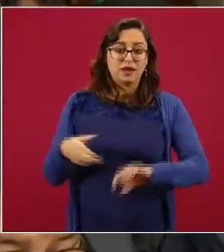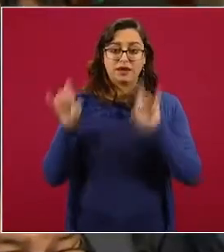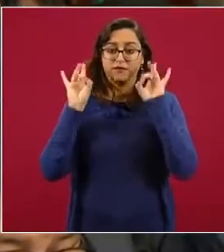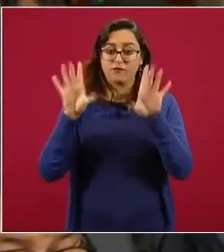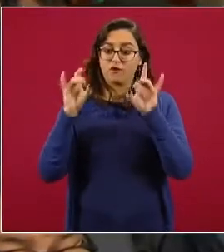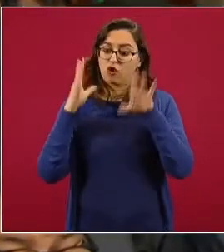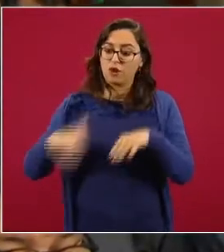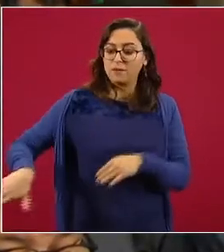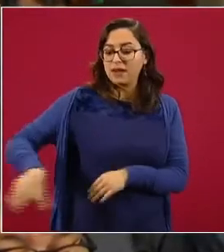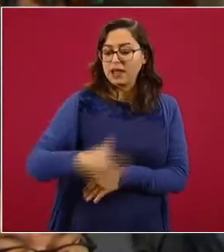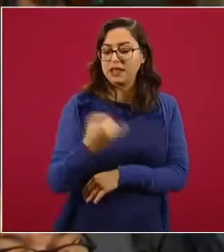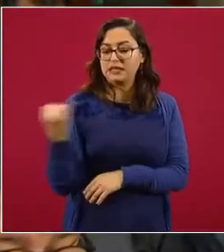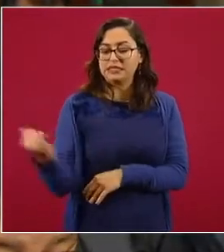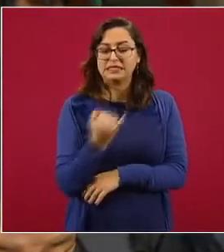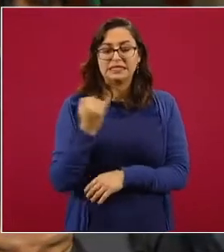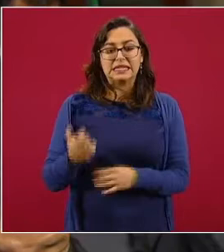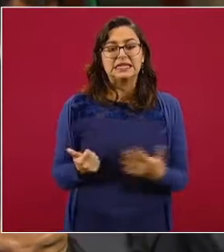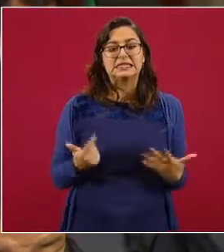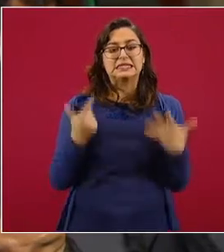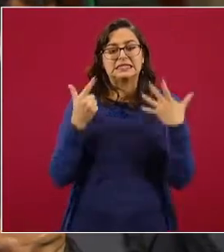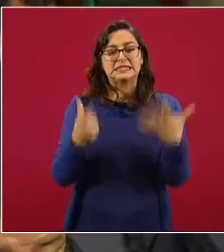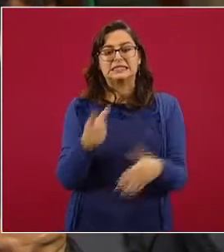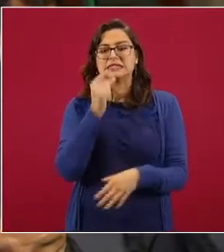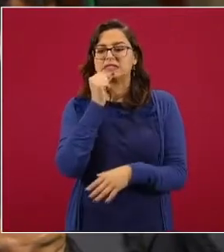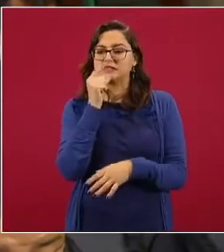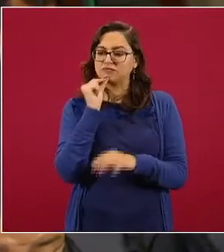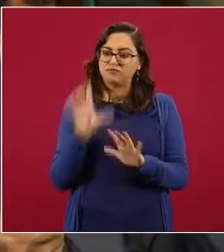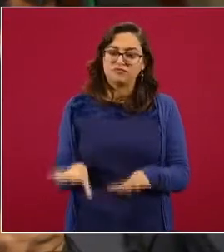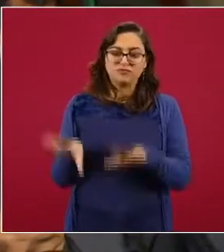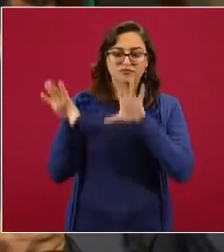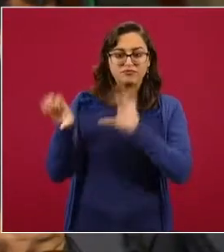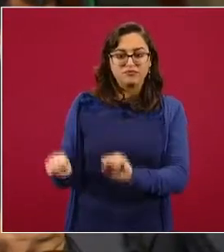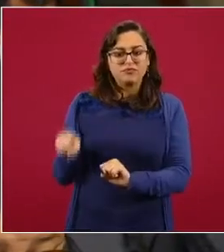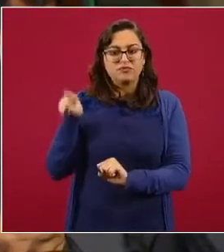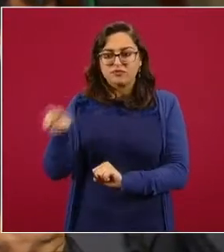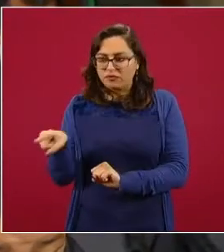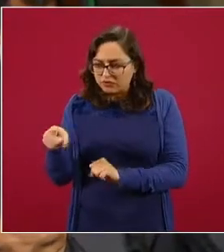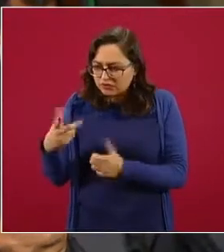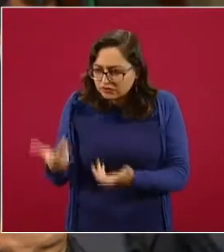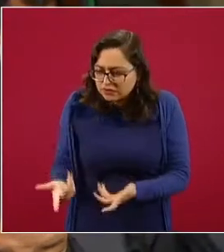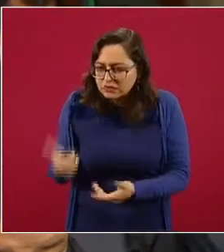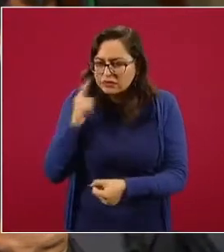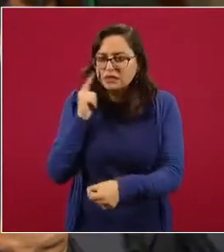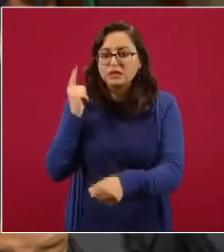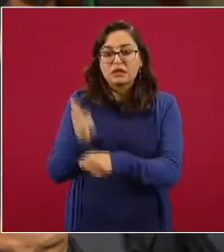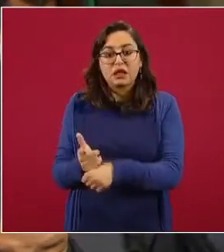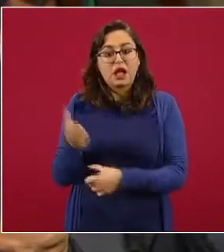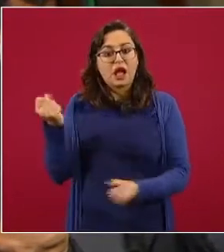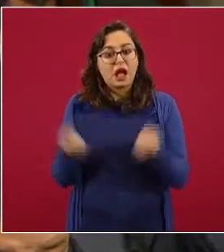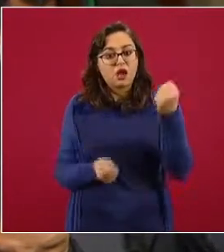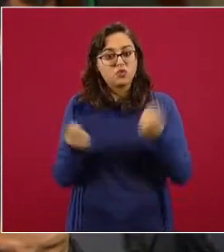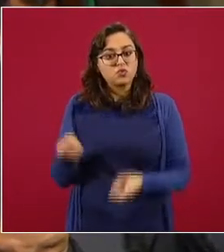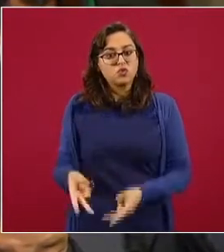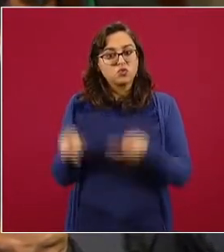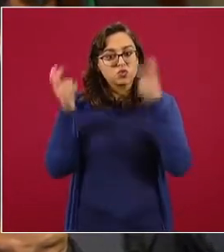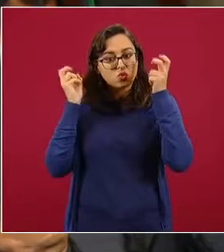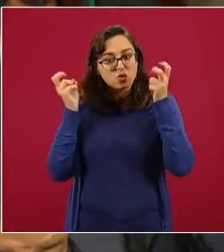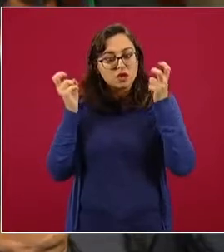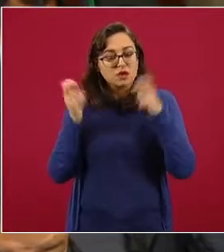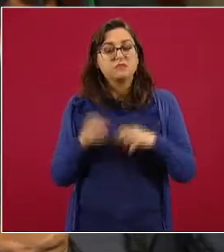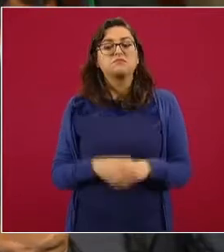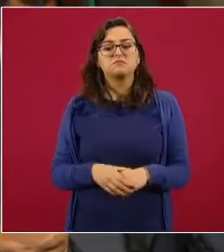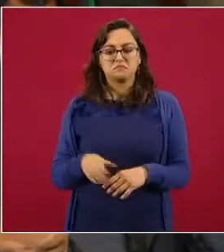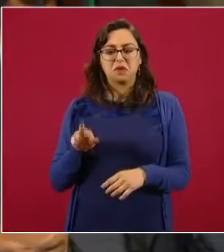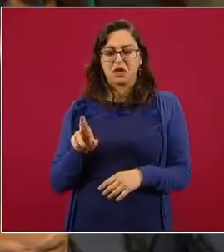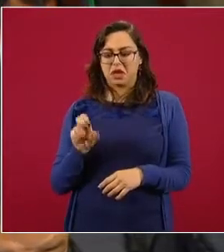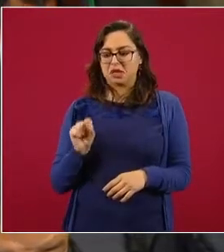y 14 elementos de la Ciudad de México fueron detenidos escoltas que están al servicio de RCU en un auto robado. El mecanismo lo sabía, pero